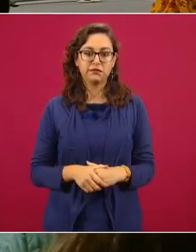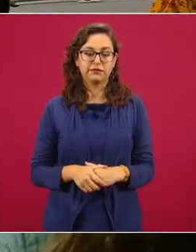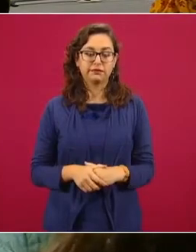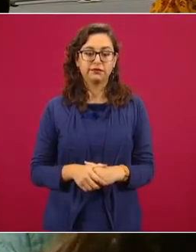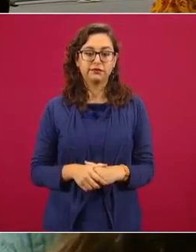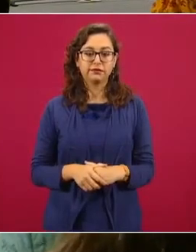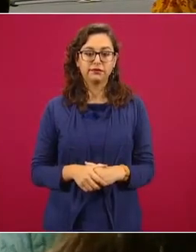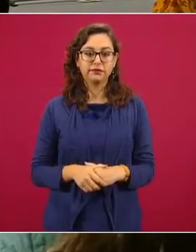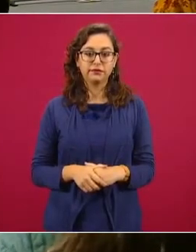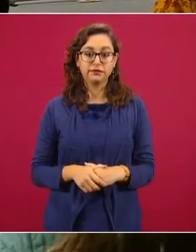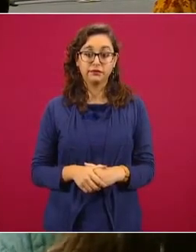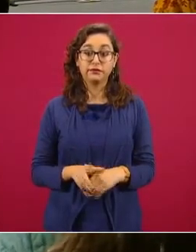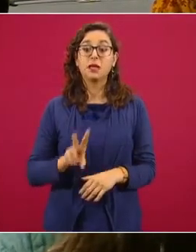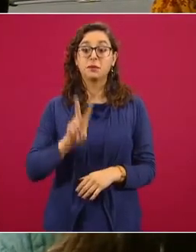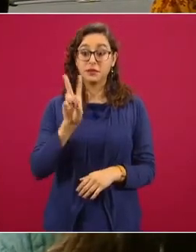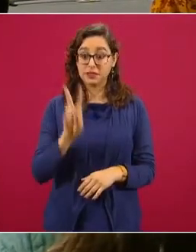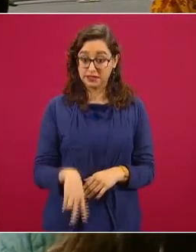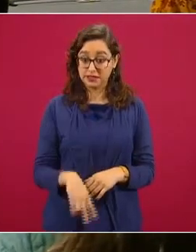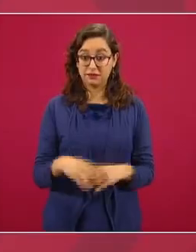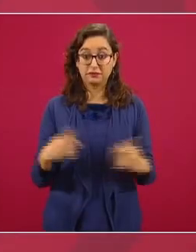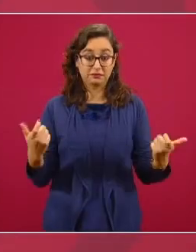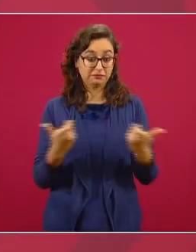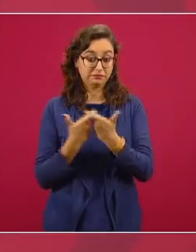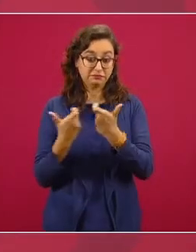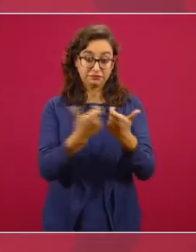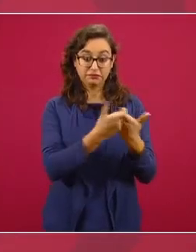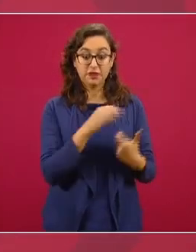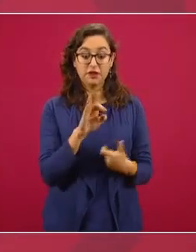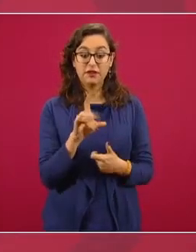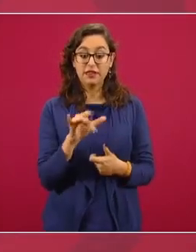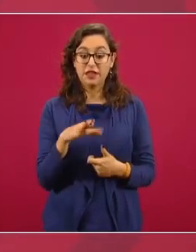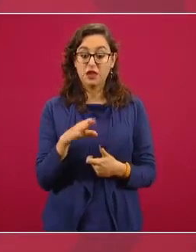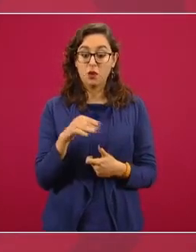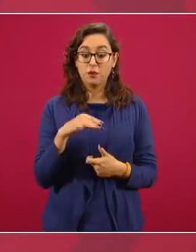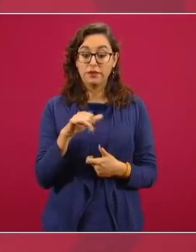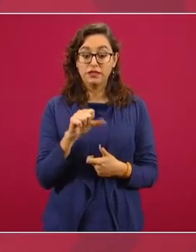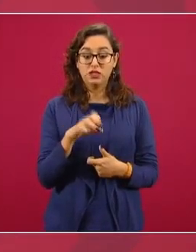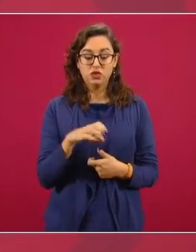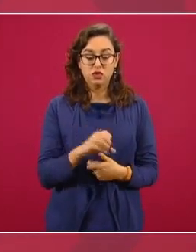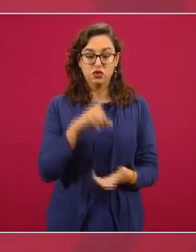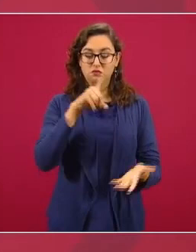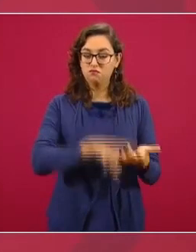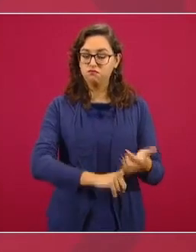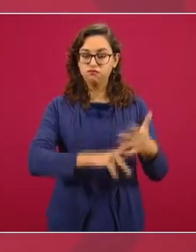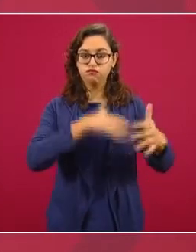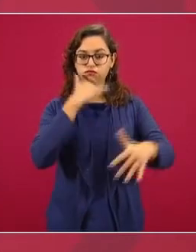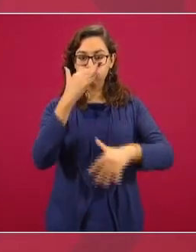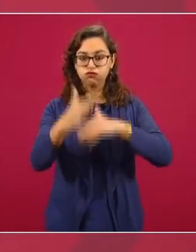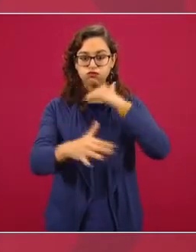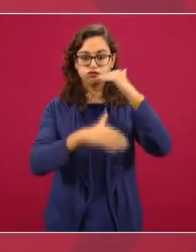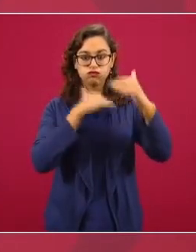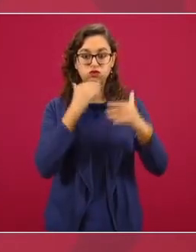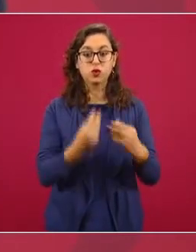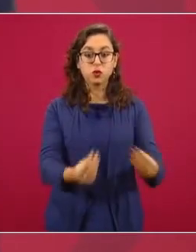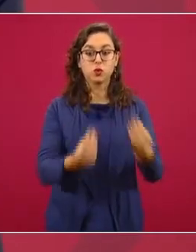manejo corrupto de los fideicomisos. Entonces, por eso